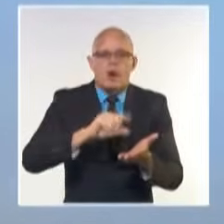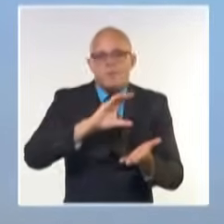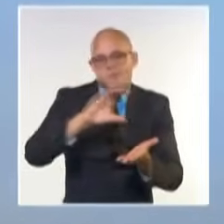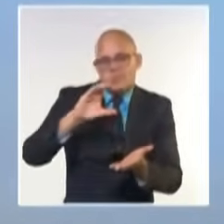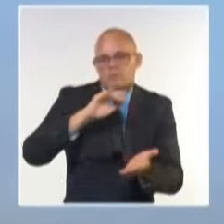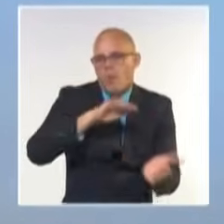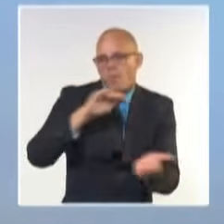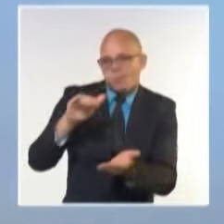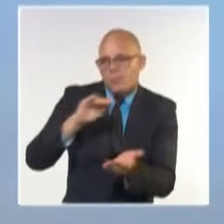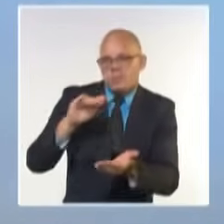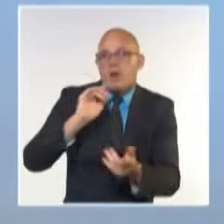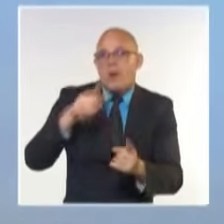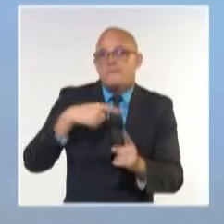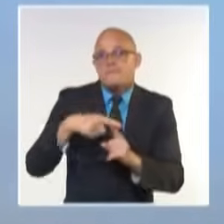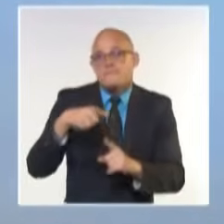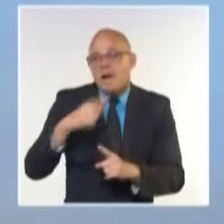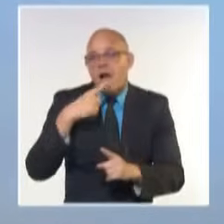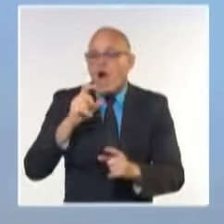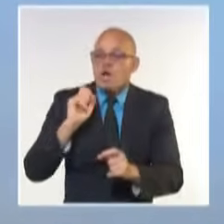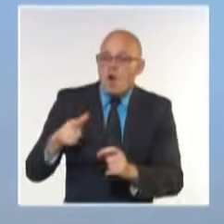adoptarse en el comité de contratación,